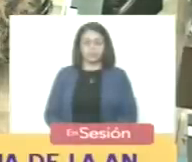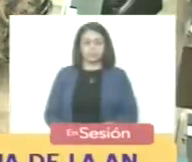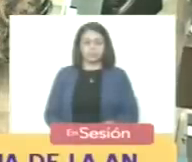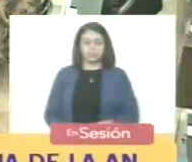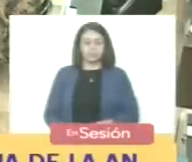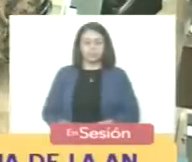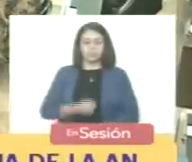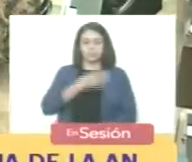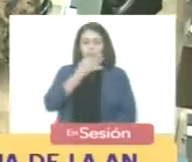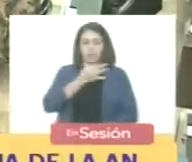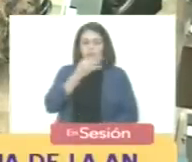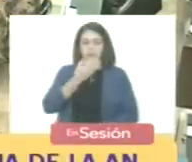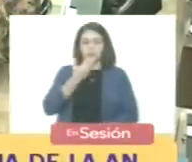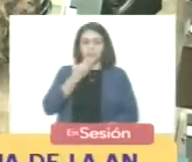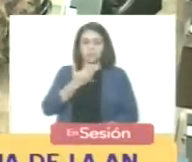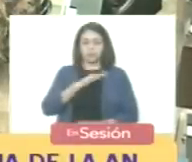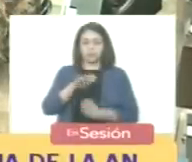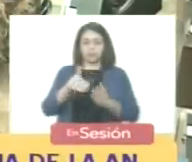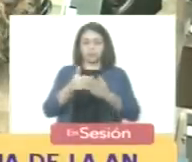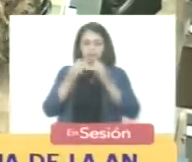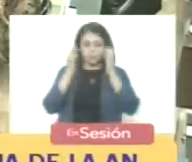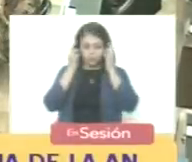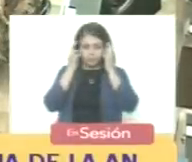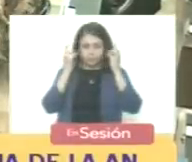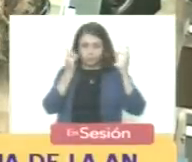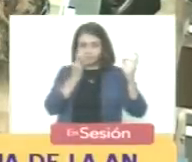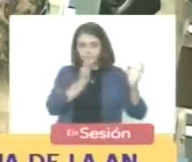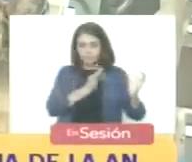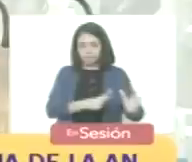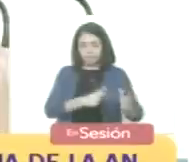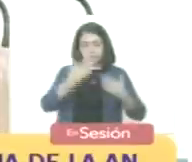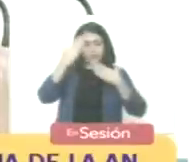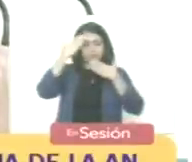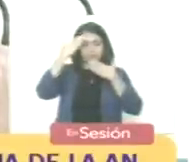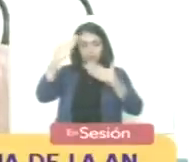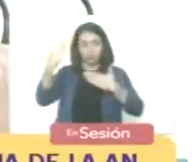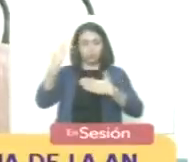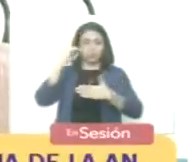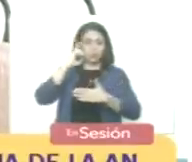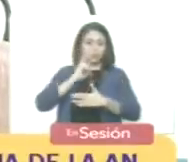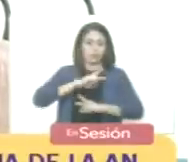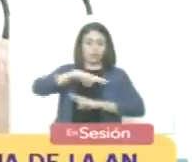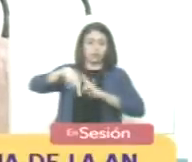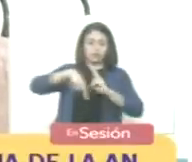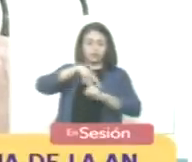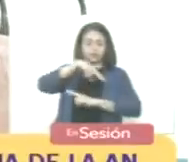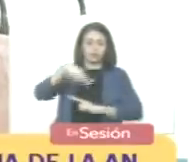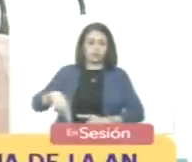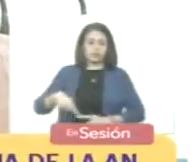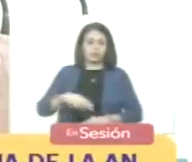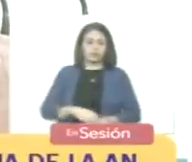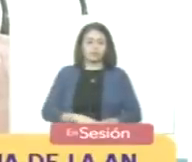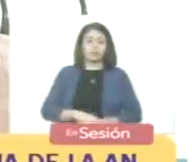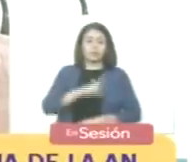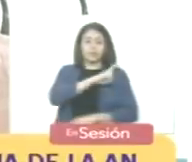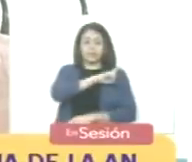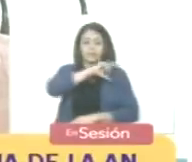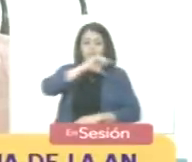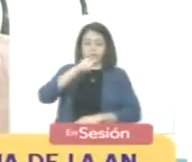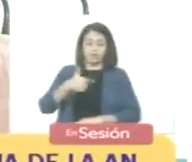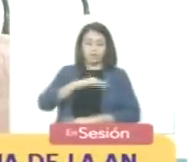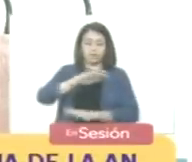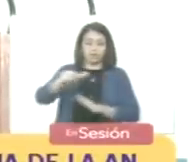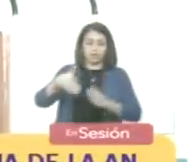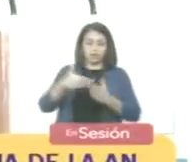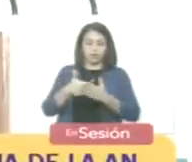Buenas tardes, con el permiso me retiro el tapabocas. Saludo bolivariano, revolucionario, a la Junta Directiva y a